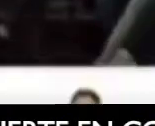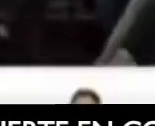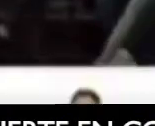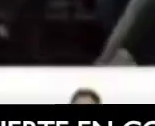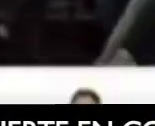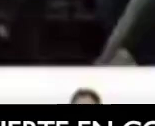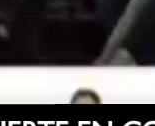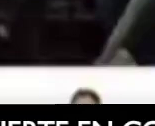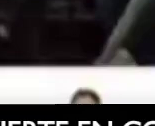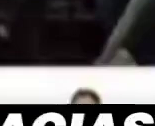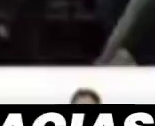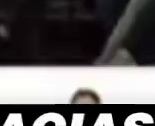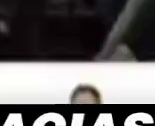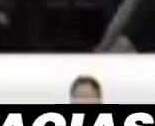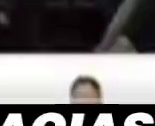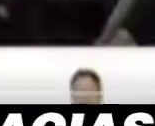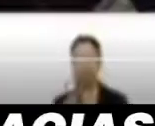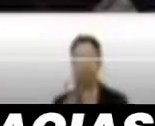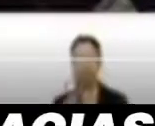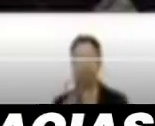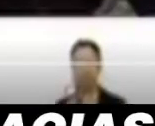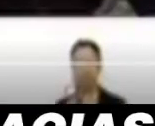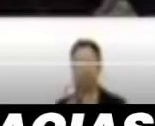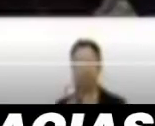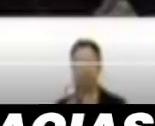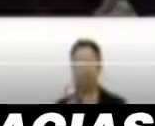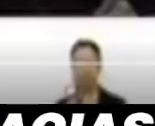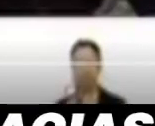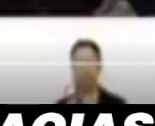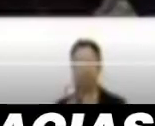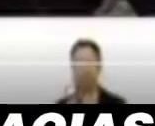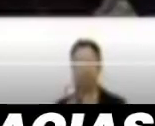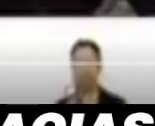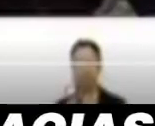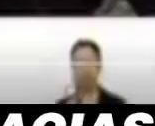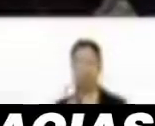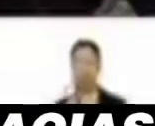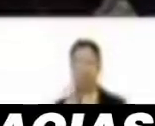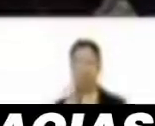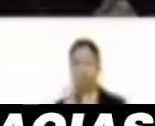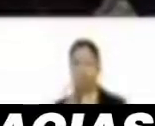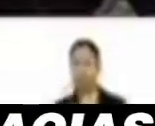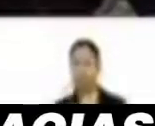y electoral. Vamos a escuchar, amigos, el siguiente segmento de video.